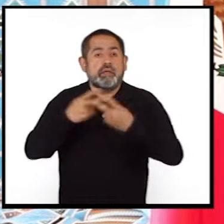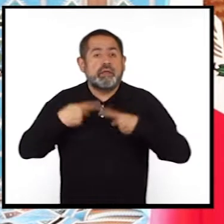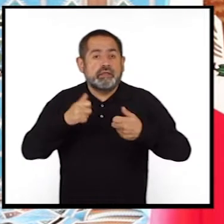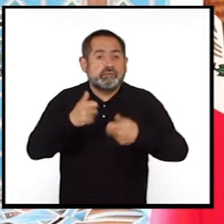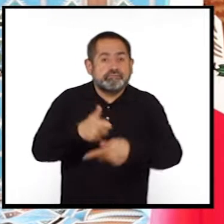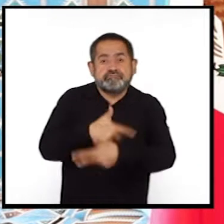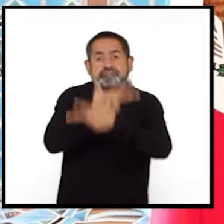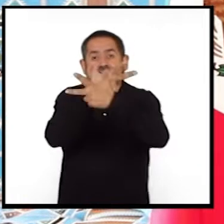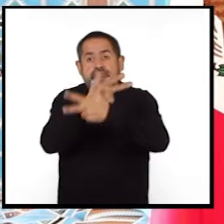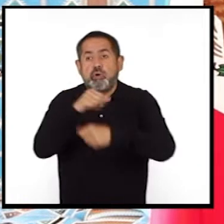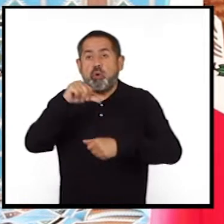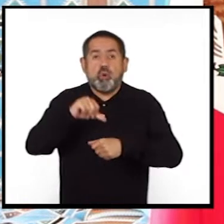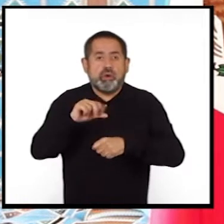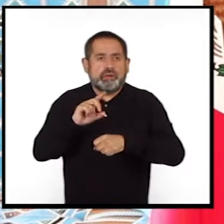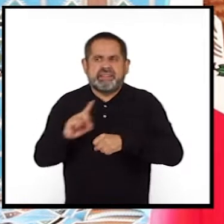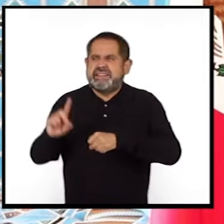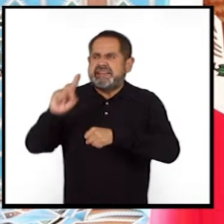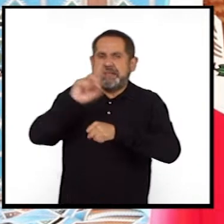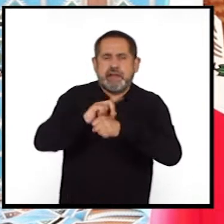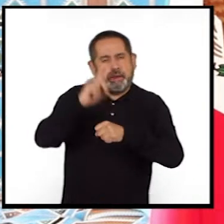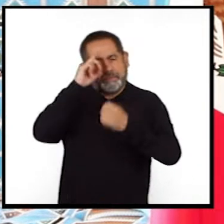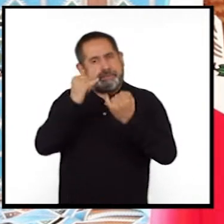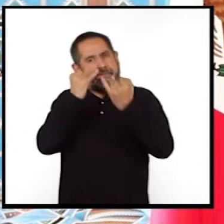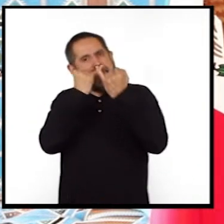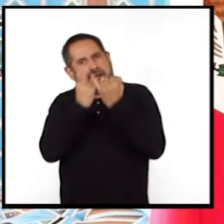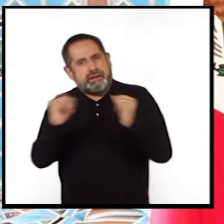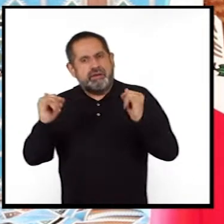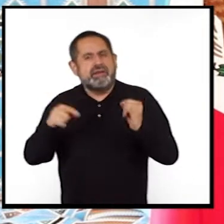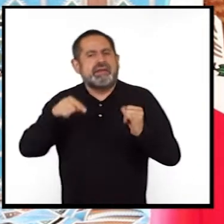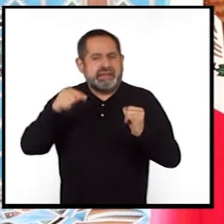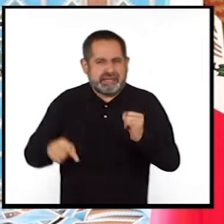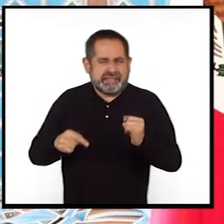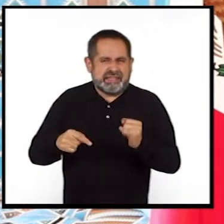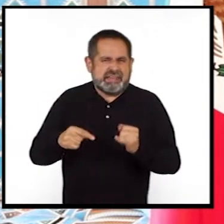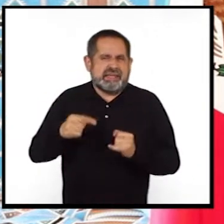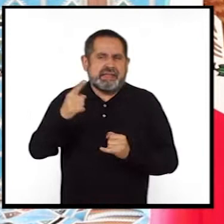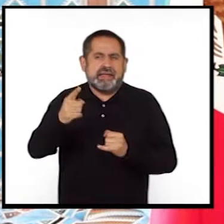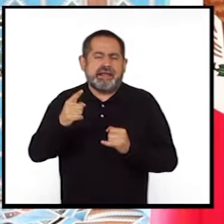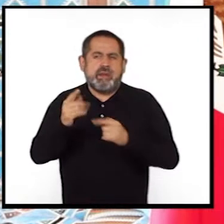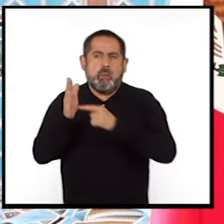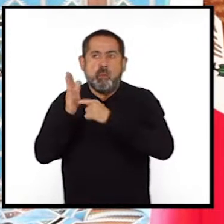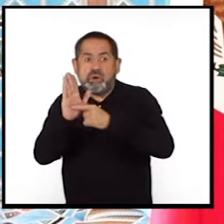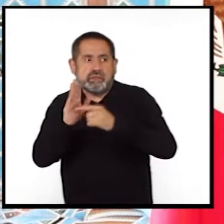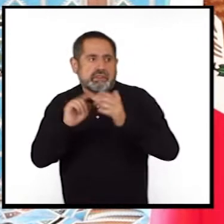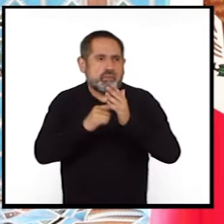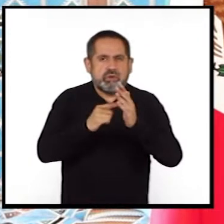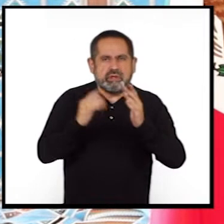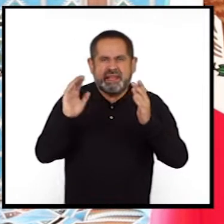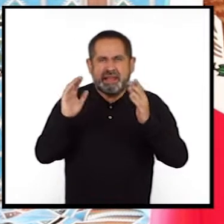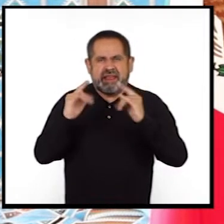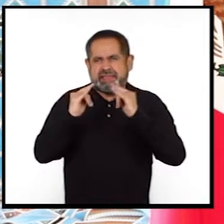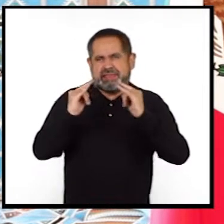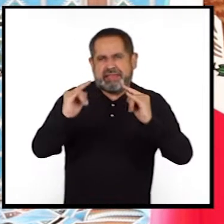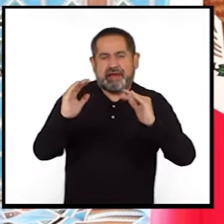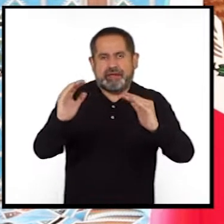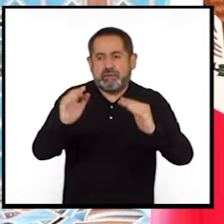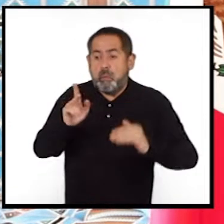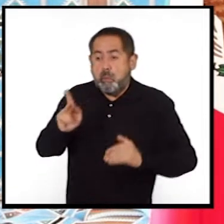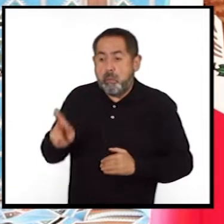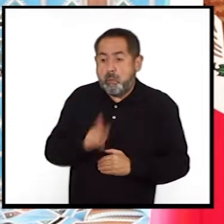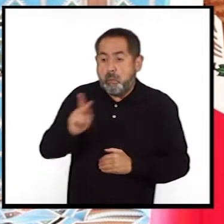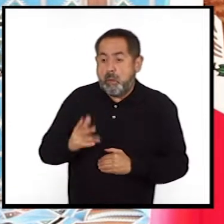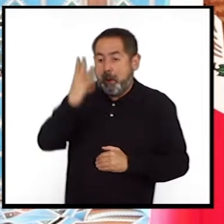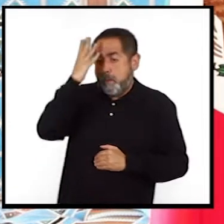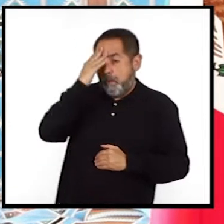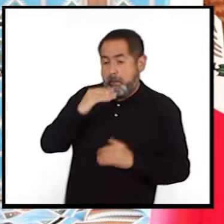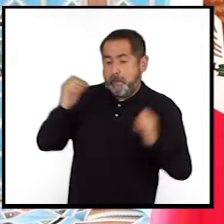virtual presente en la fiesta inaugural del Tianguis de los 132